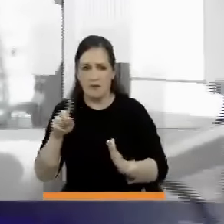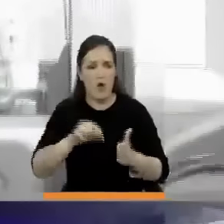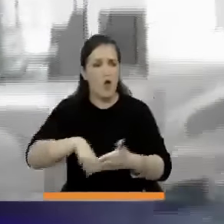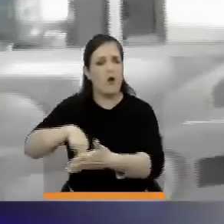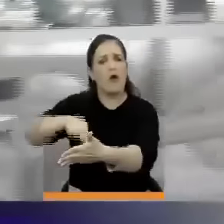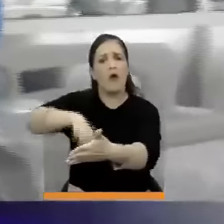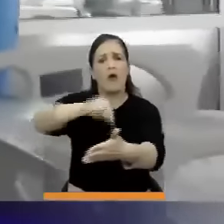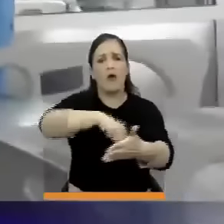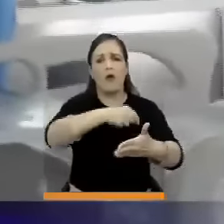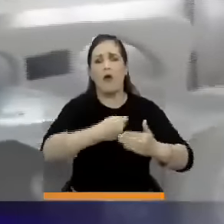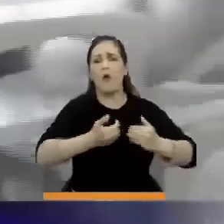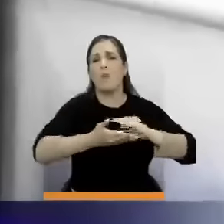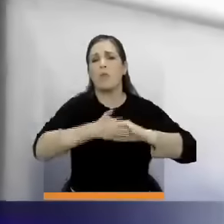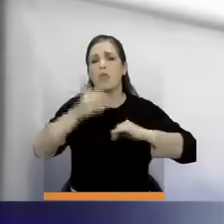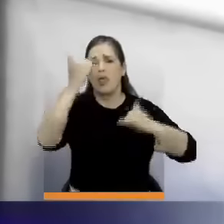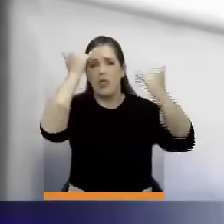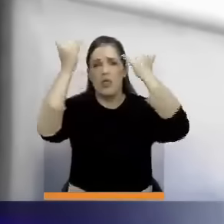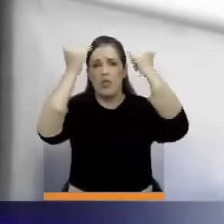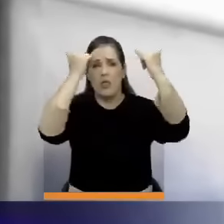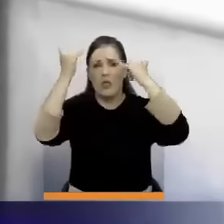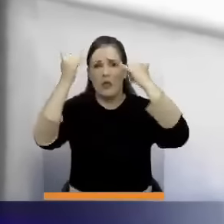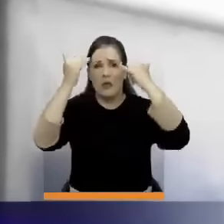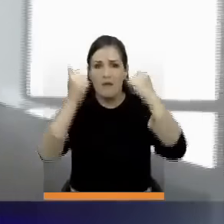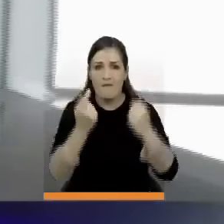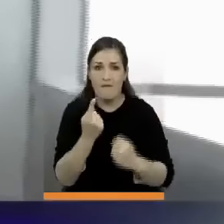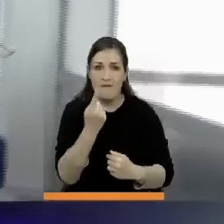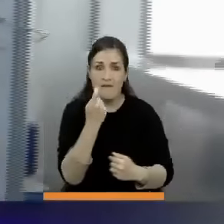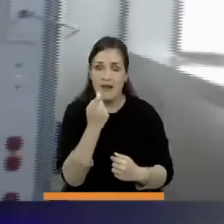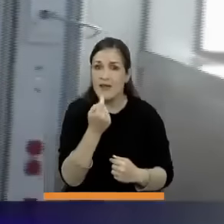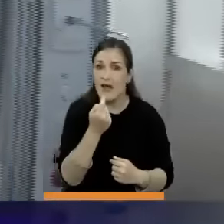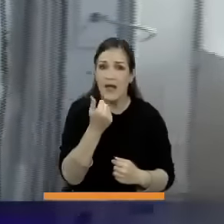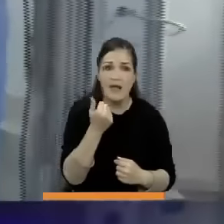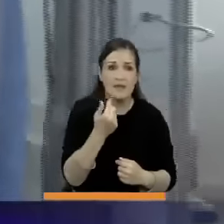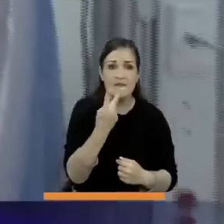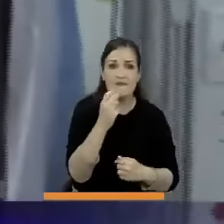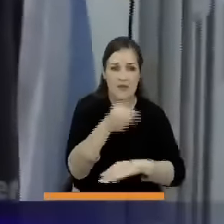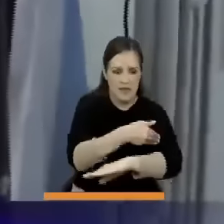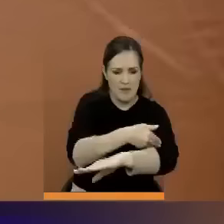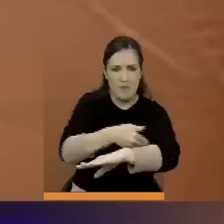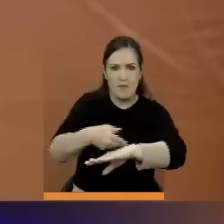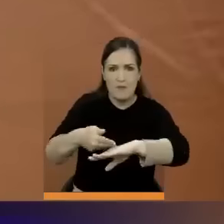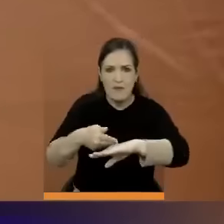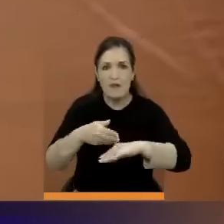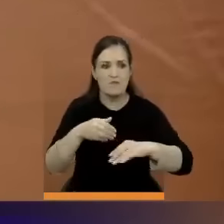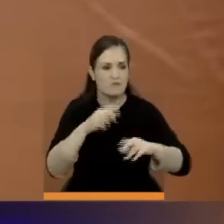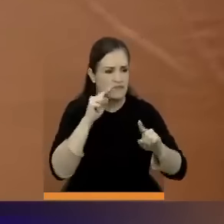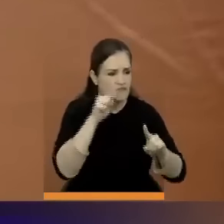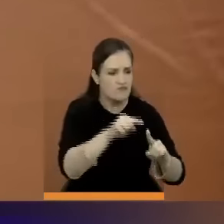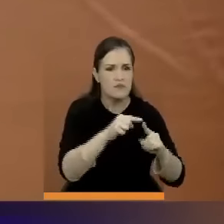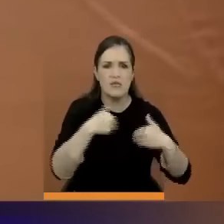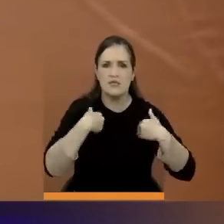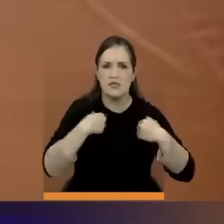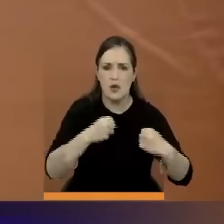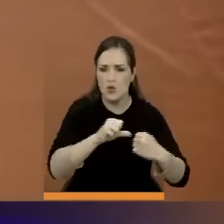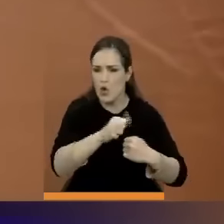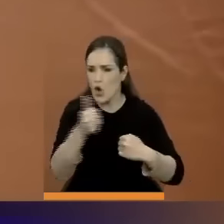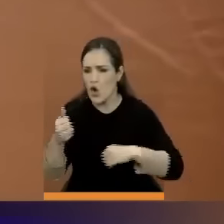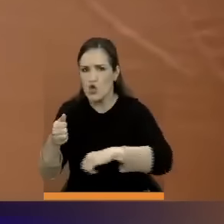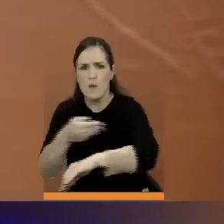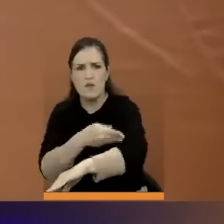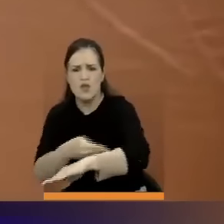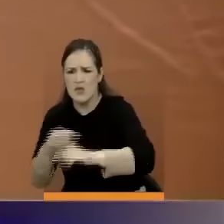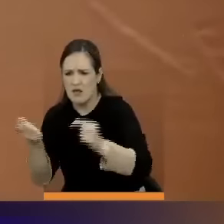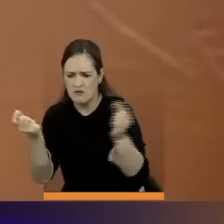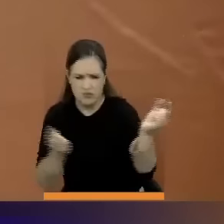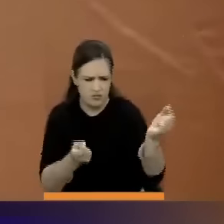de pesos, así como otros 20 billones asignados para la atención en salud. Ante esta situación, el